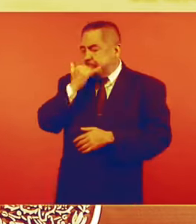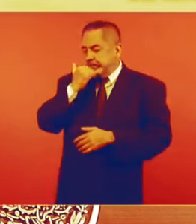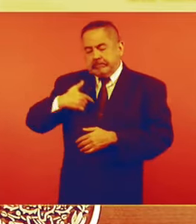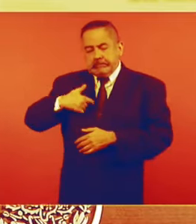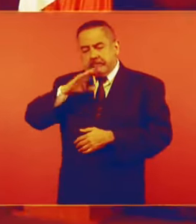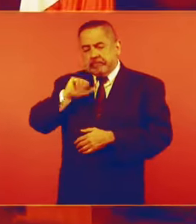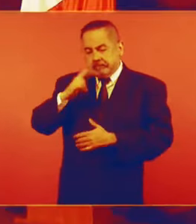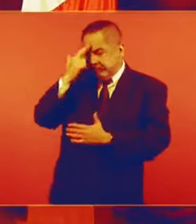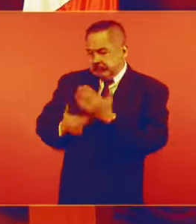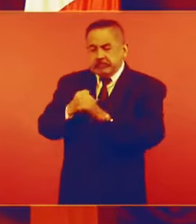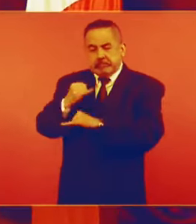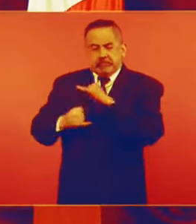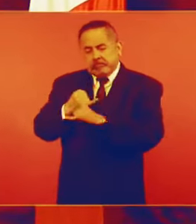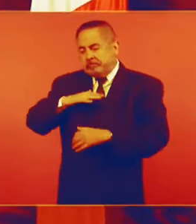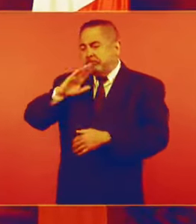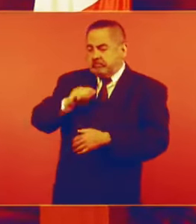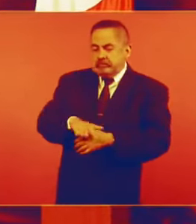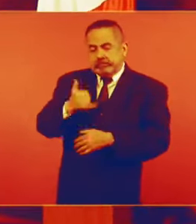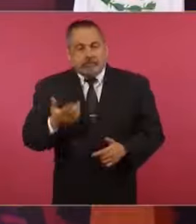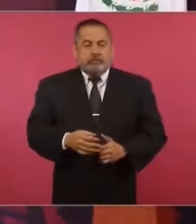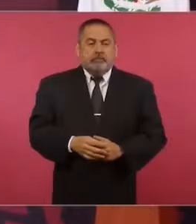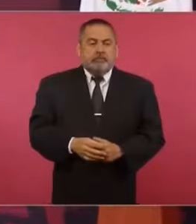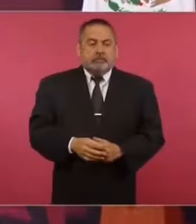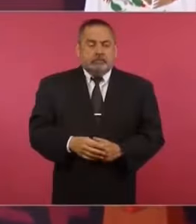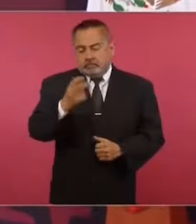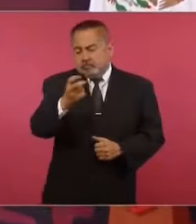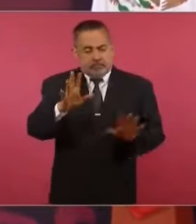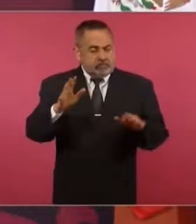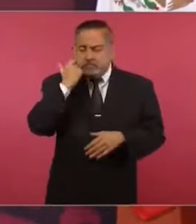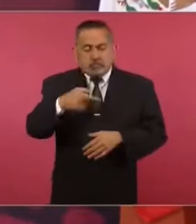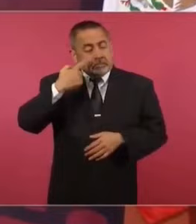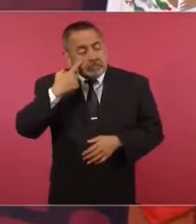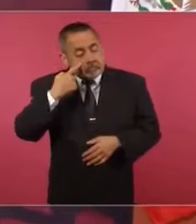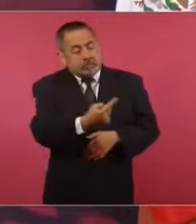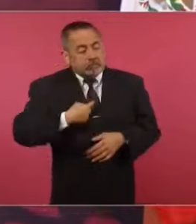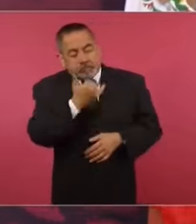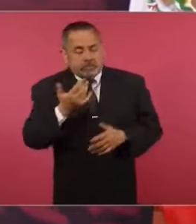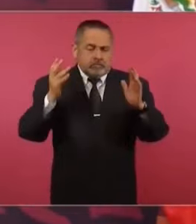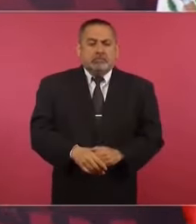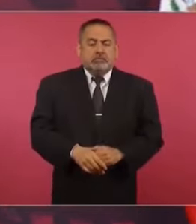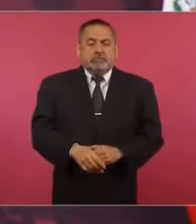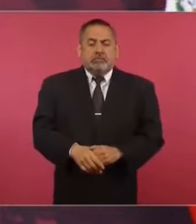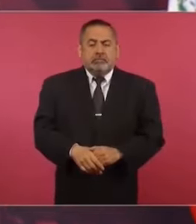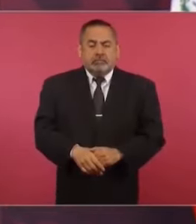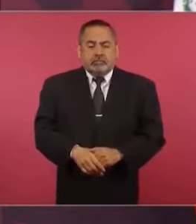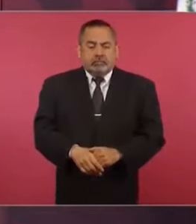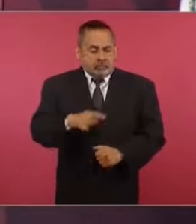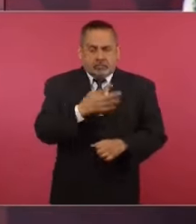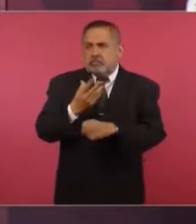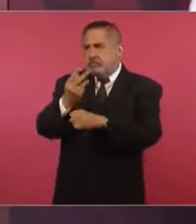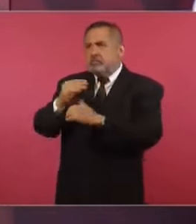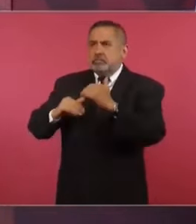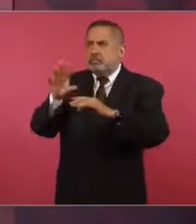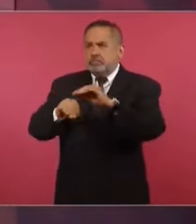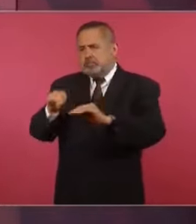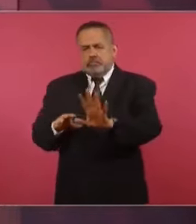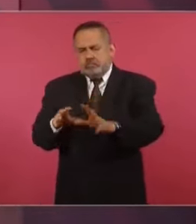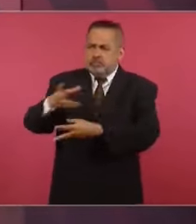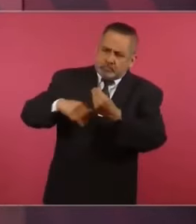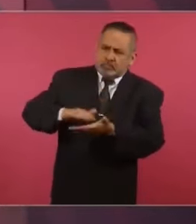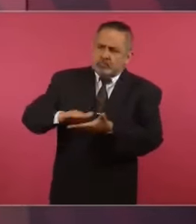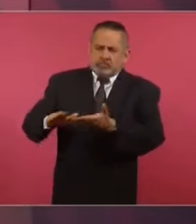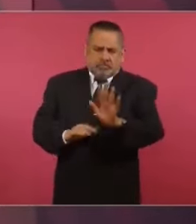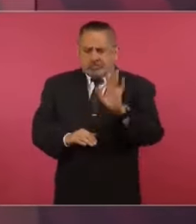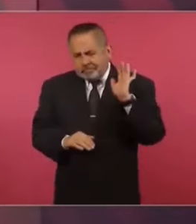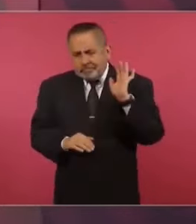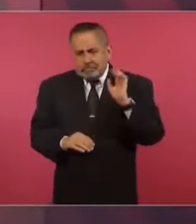violaron el derecho internacional y nuestra soberanía. Eso es lo que nosotros queremos. Apúntele bien. La reparación del daño es, primero,